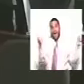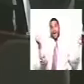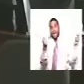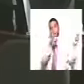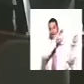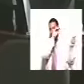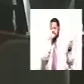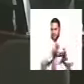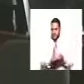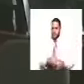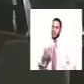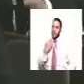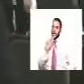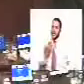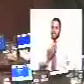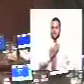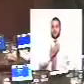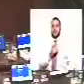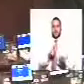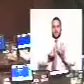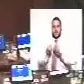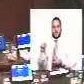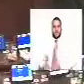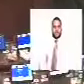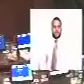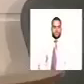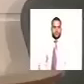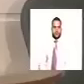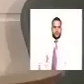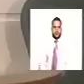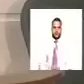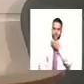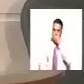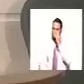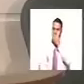campañas. Gracias, señor presidente. Senador.